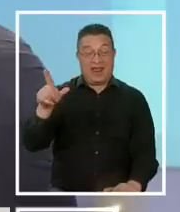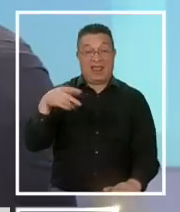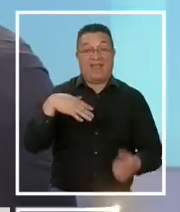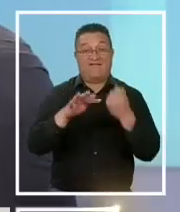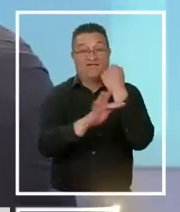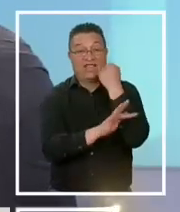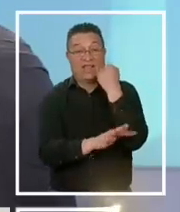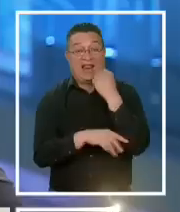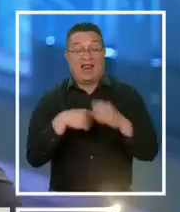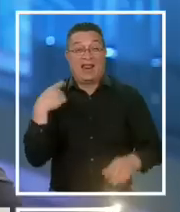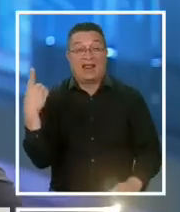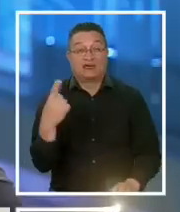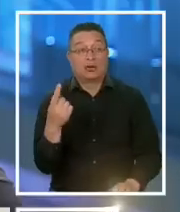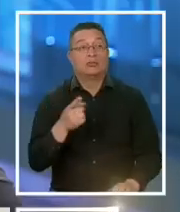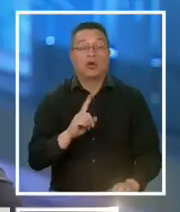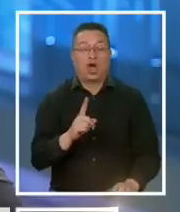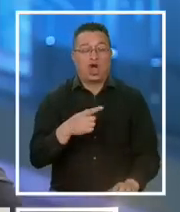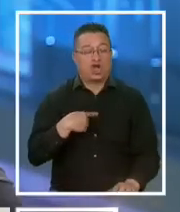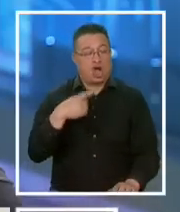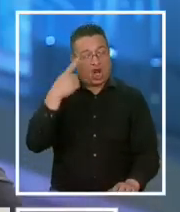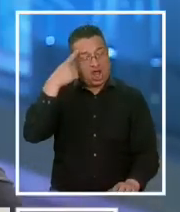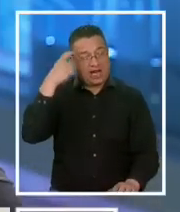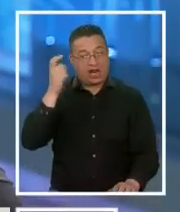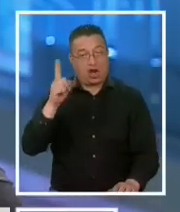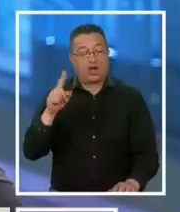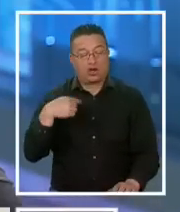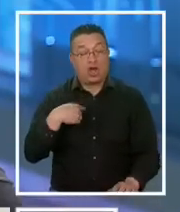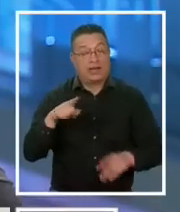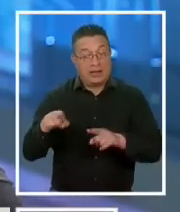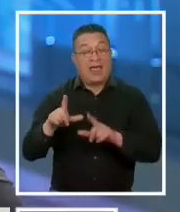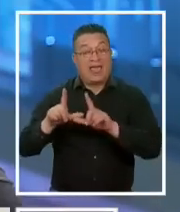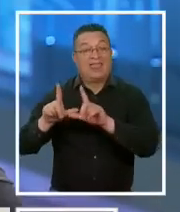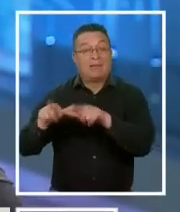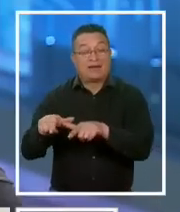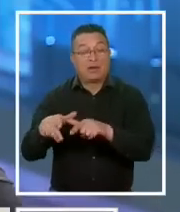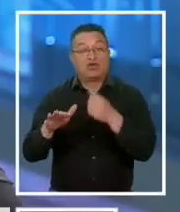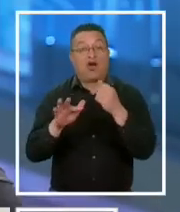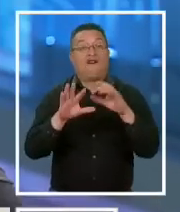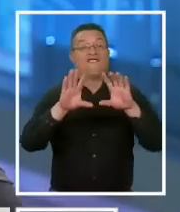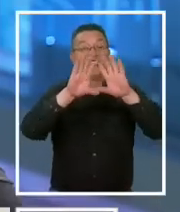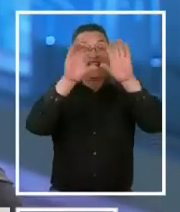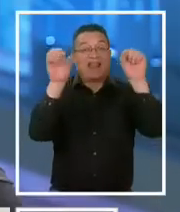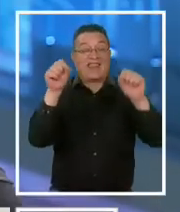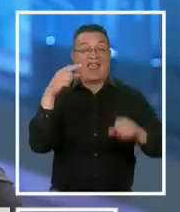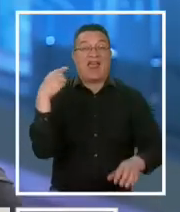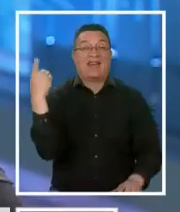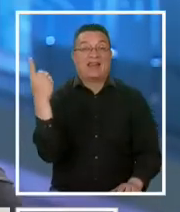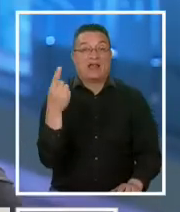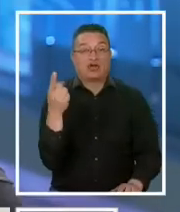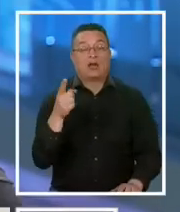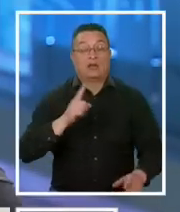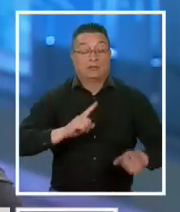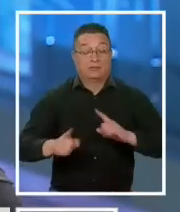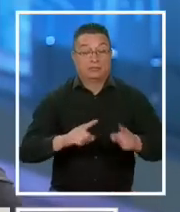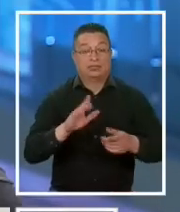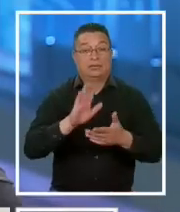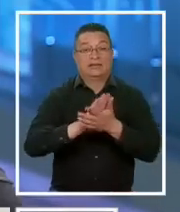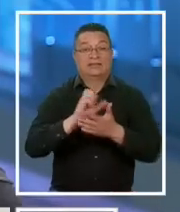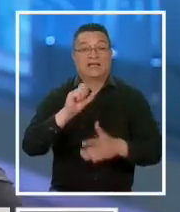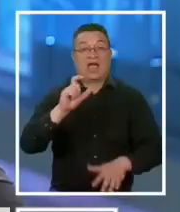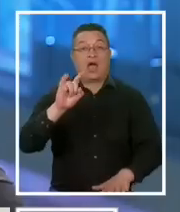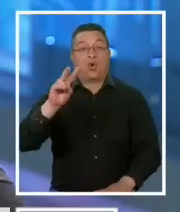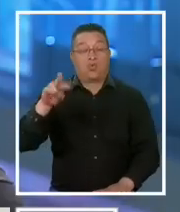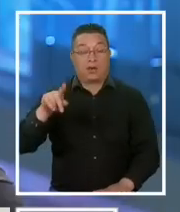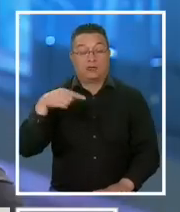no no creo que es de un departamento de la fiscalía nacional que en ese momento dirigidas a chaguarnos